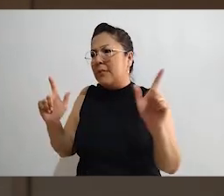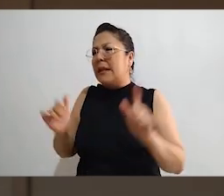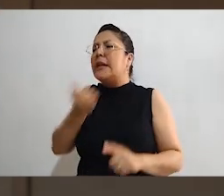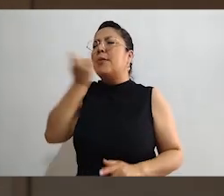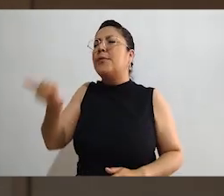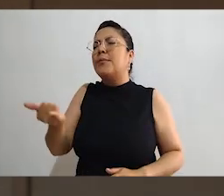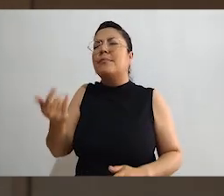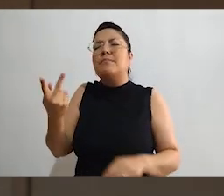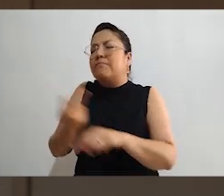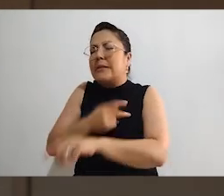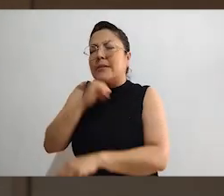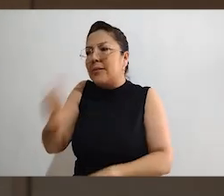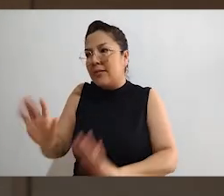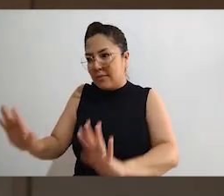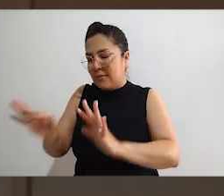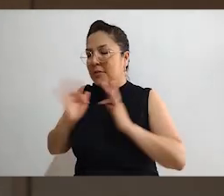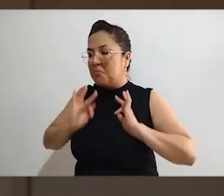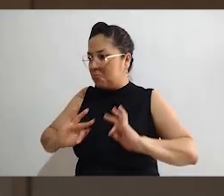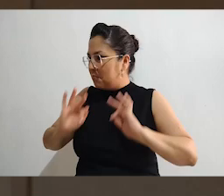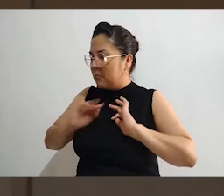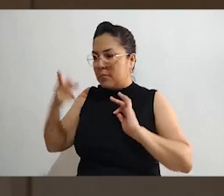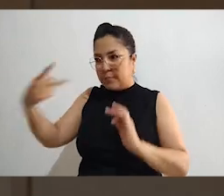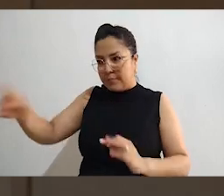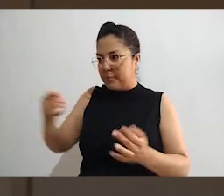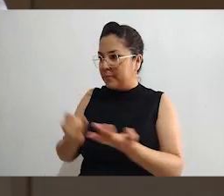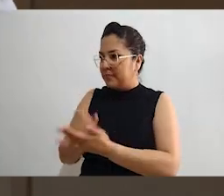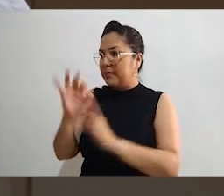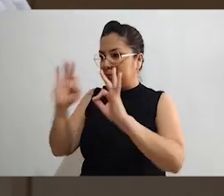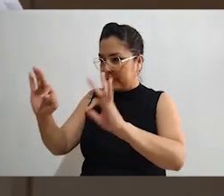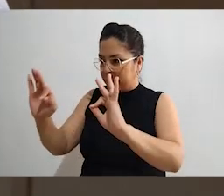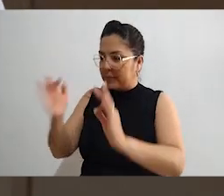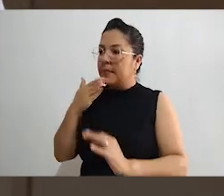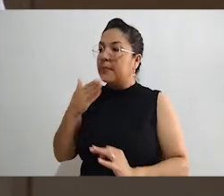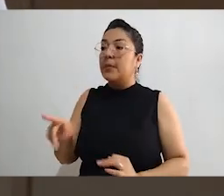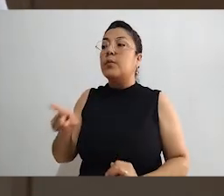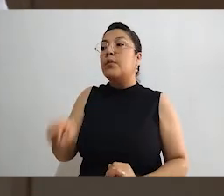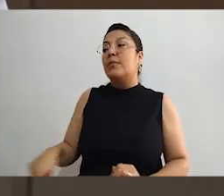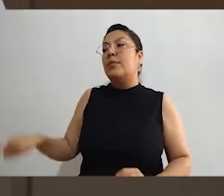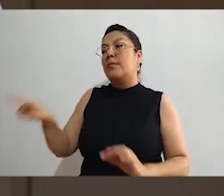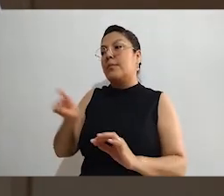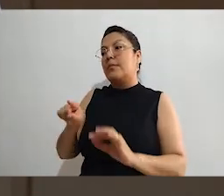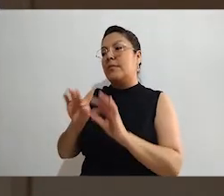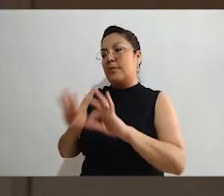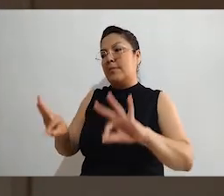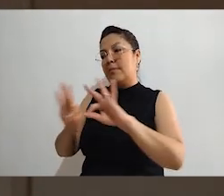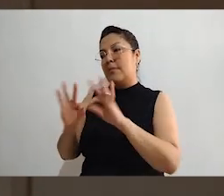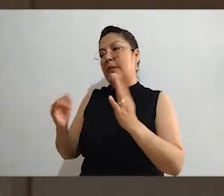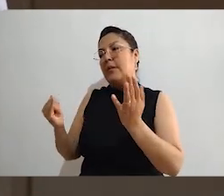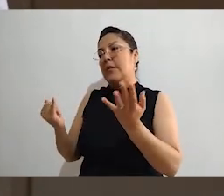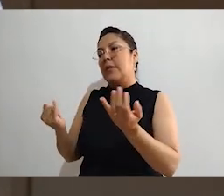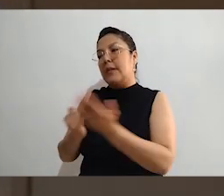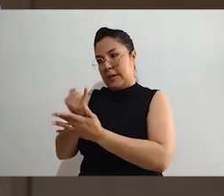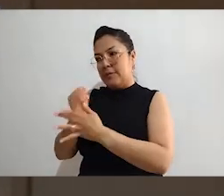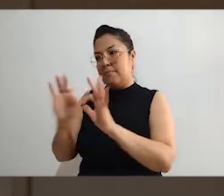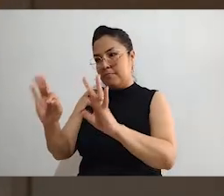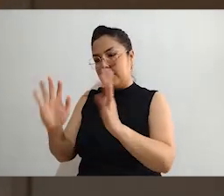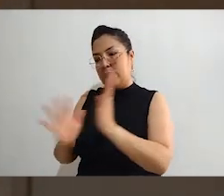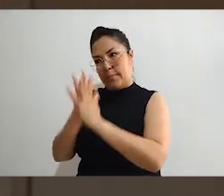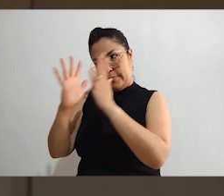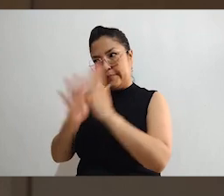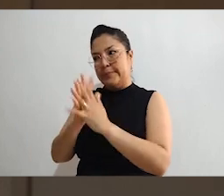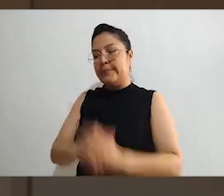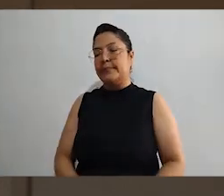importa, pero es decisión de ellos. O sea, lo importante es que ellos participen y tomen sus decisiones. Lo que nosotros podemos hacer es